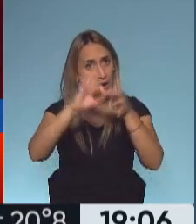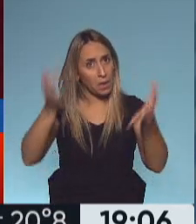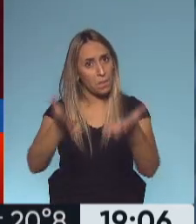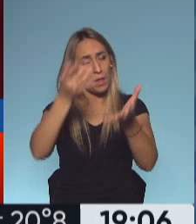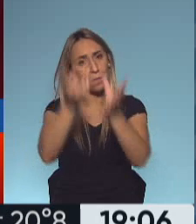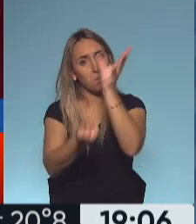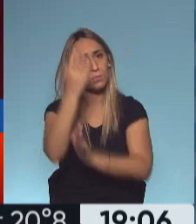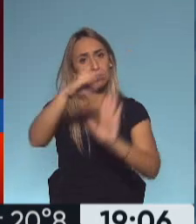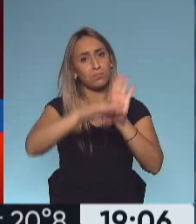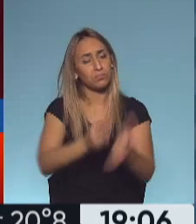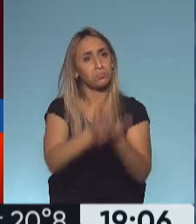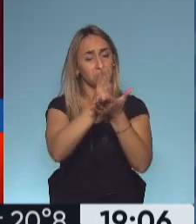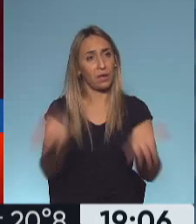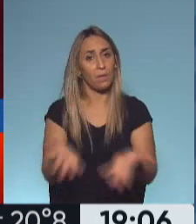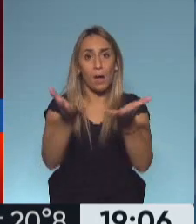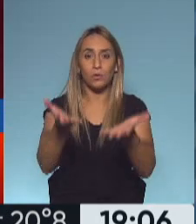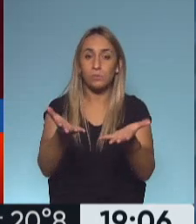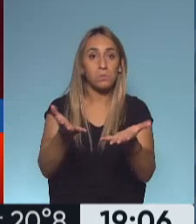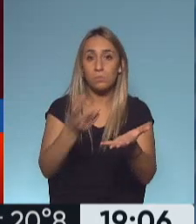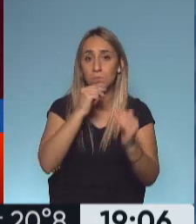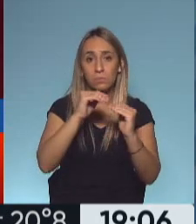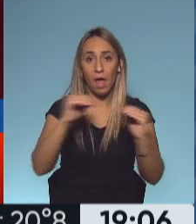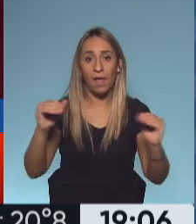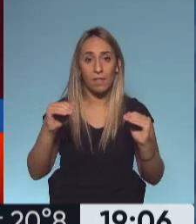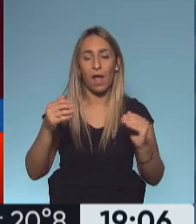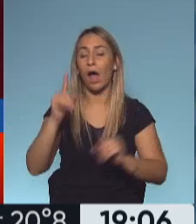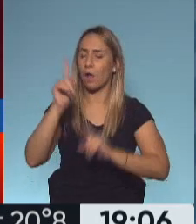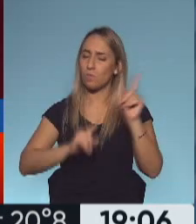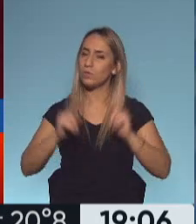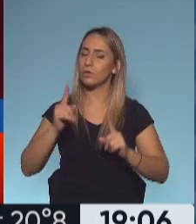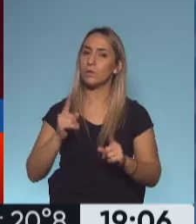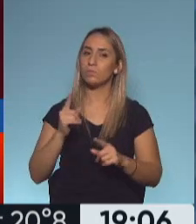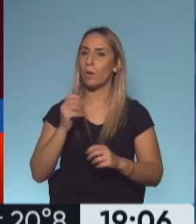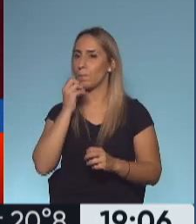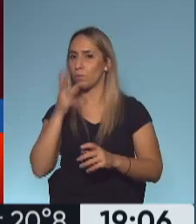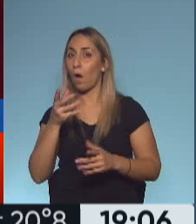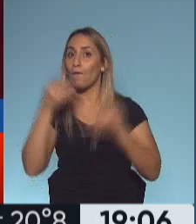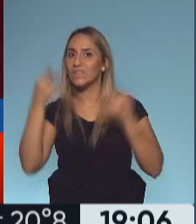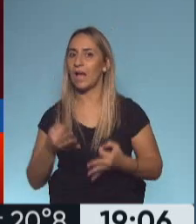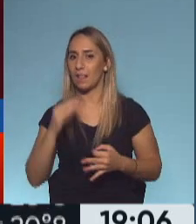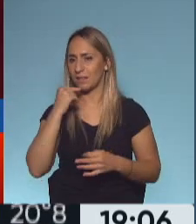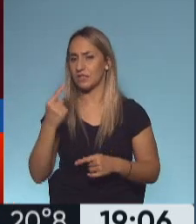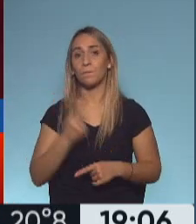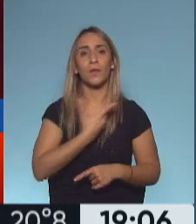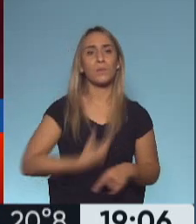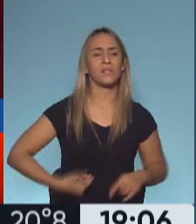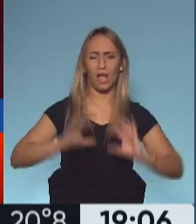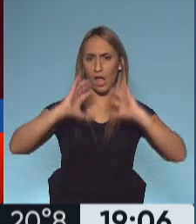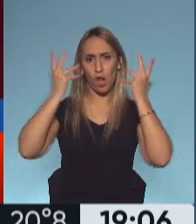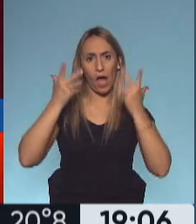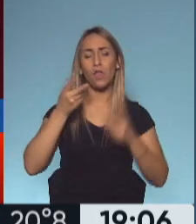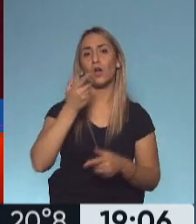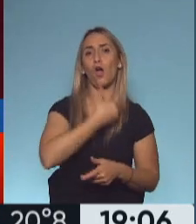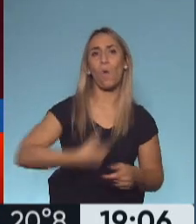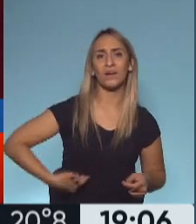De parte de voceros oficiales directamente dicen que el presidente está ofuscado con algunos gobernadores y con intendentes y por eso